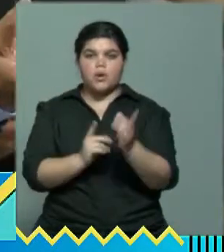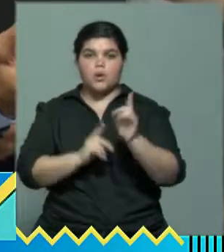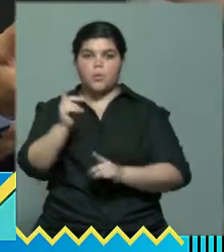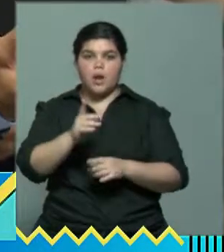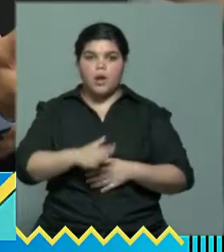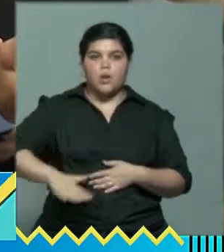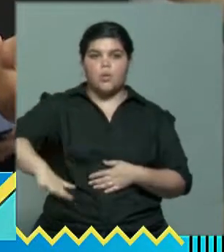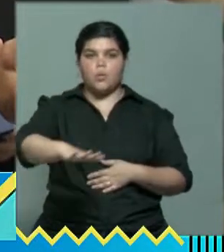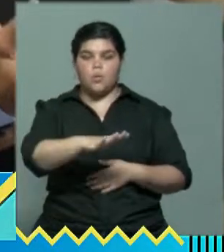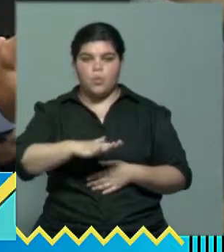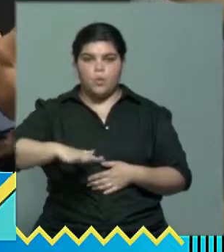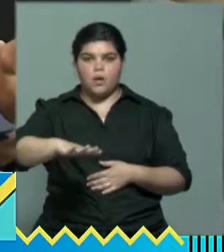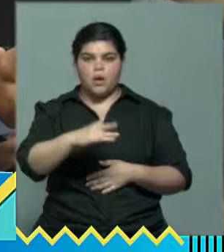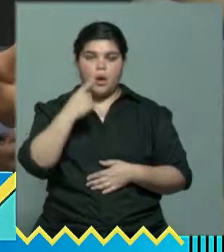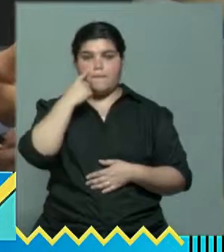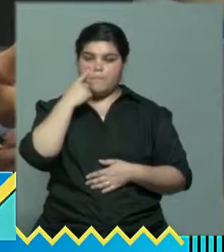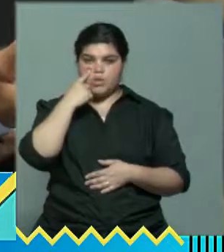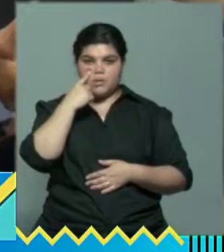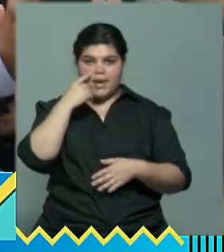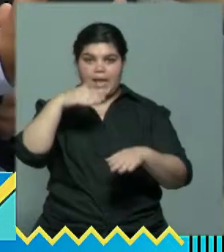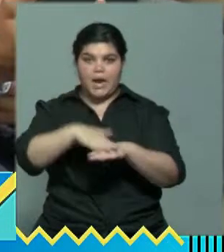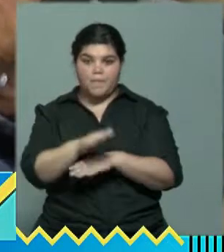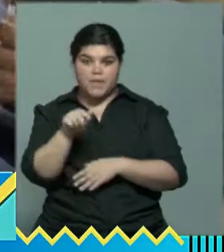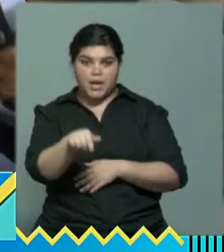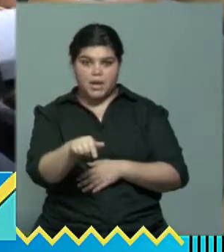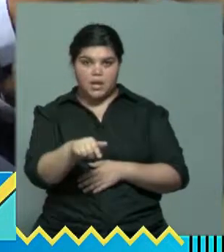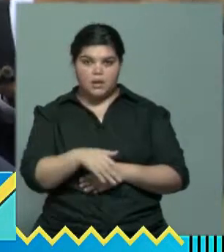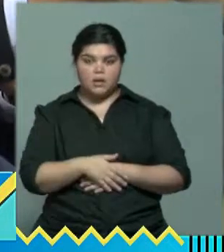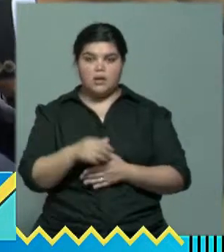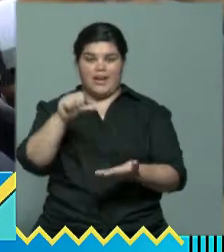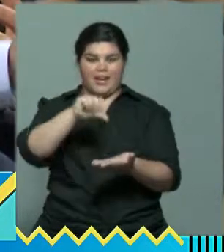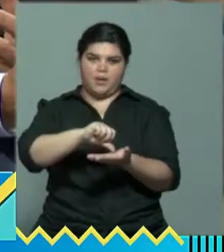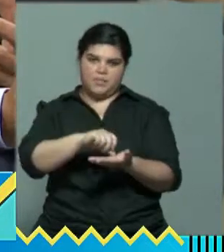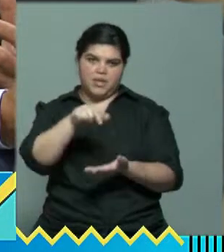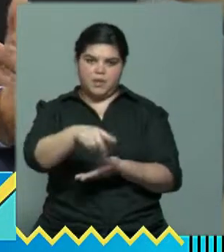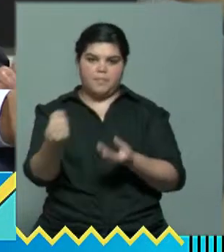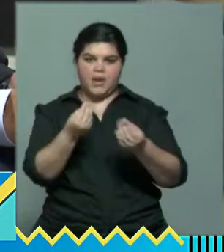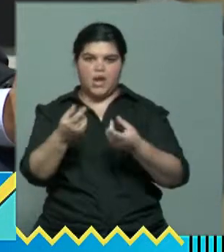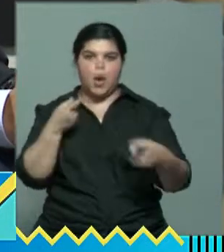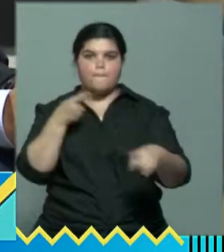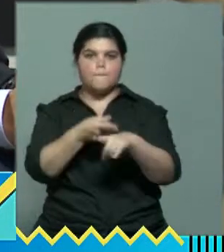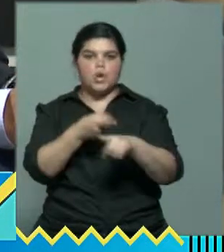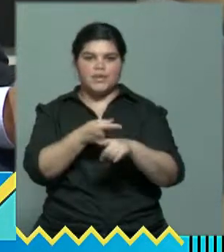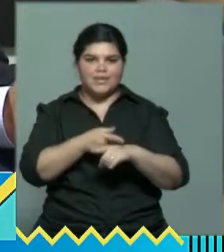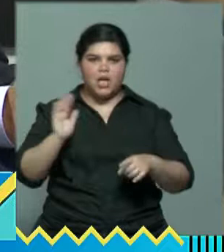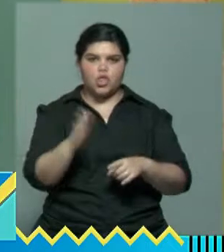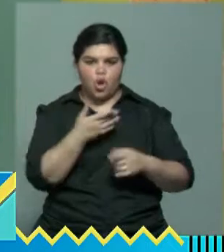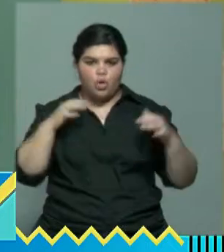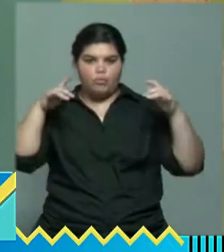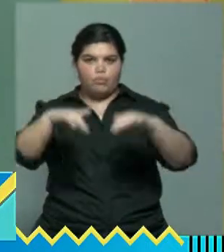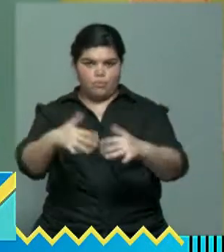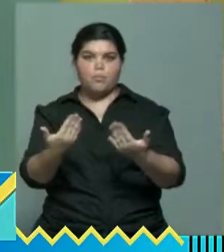de la Casa de la Municipalidad de la Capital para realizar todo tipo de protestas. Bueno, por